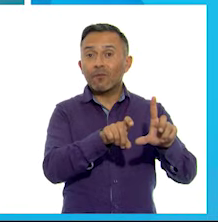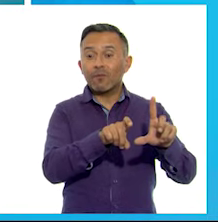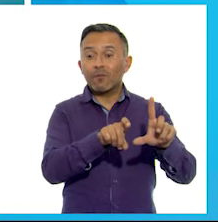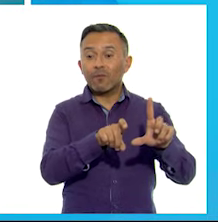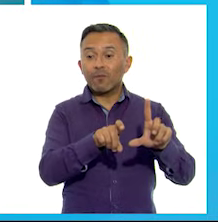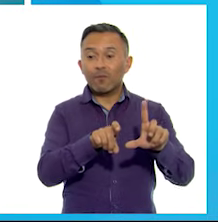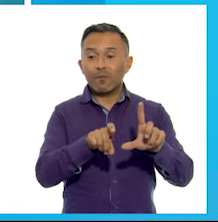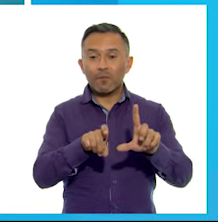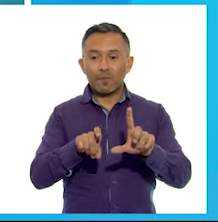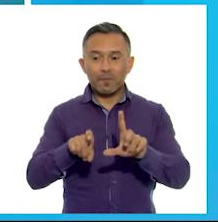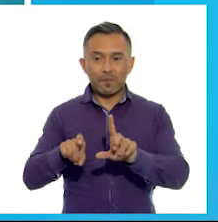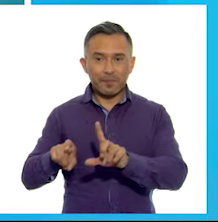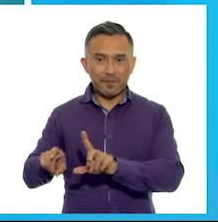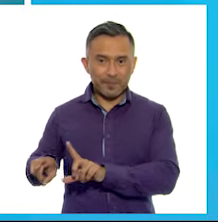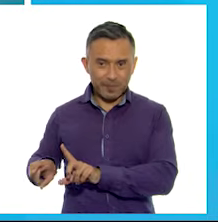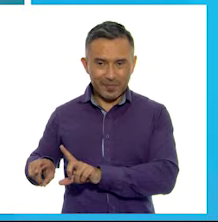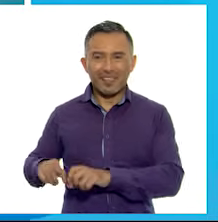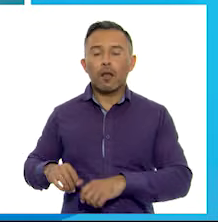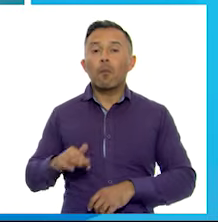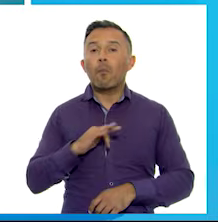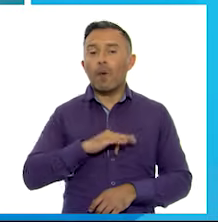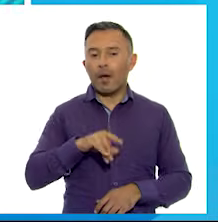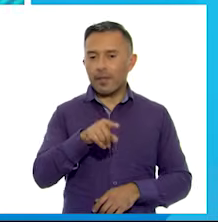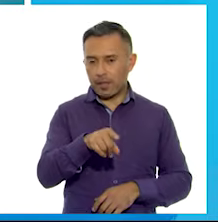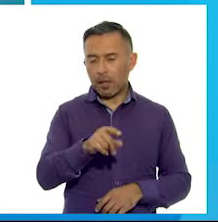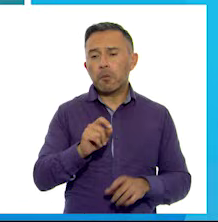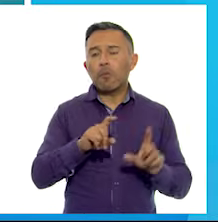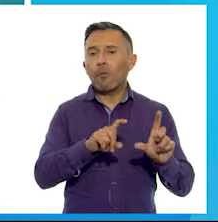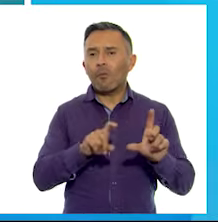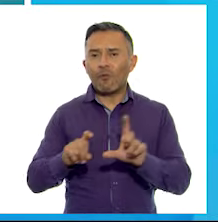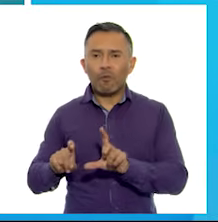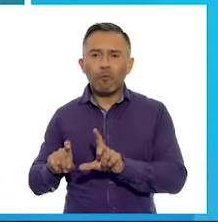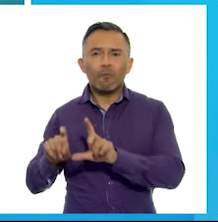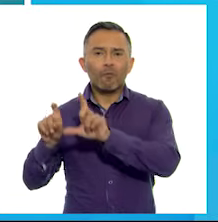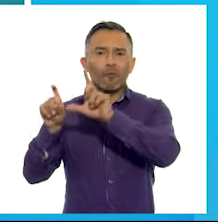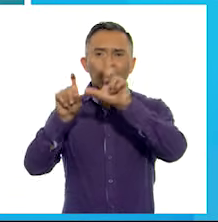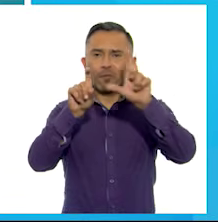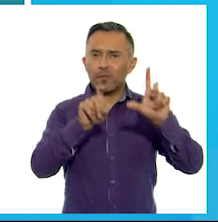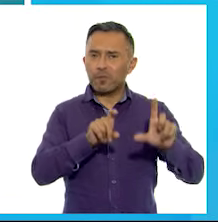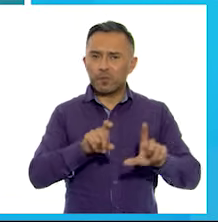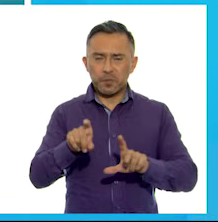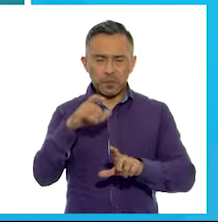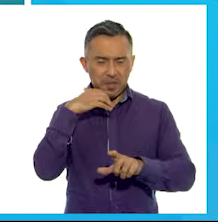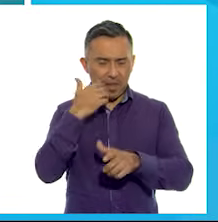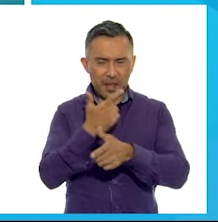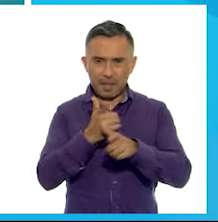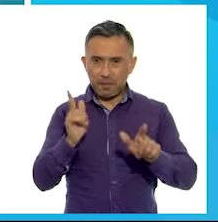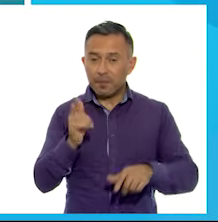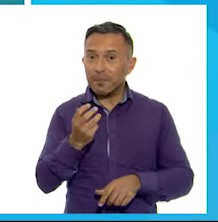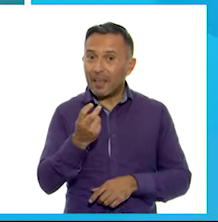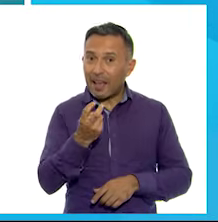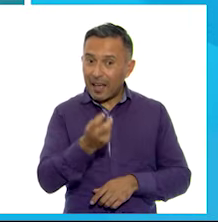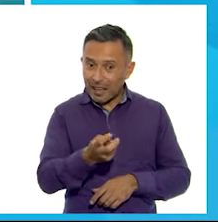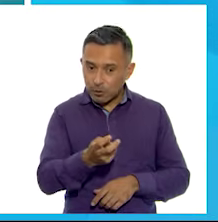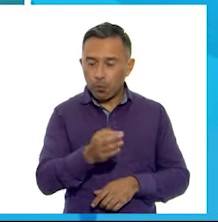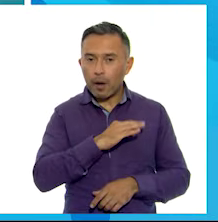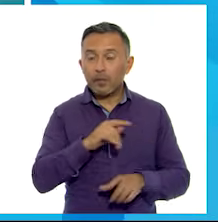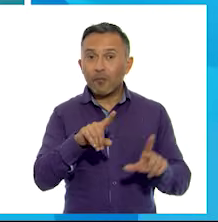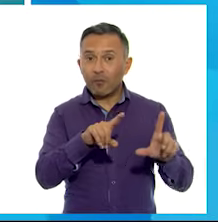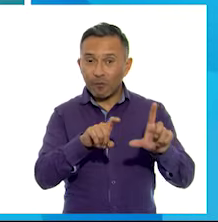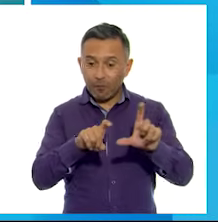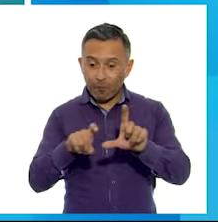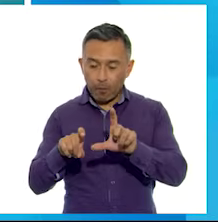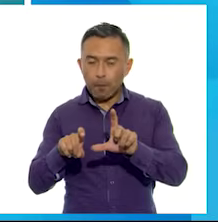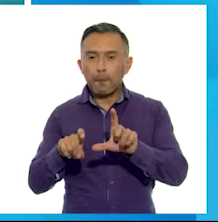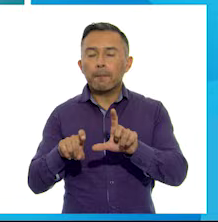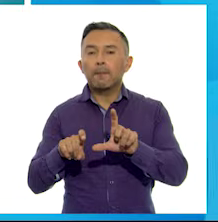mientras lo movemos, para llevar el objeto hacia donde queremos. Esta acción está acompañada de soltar, que